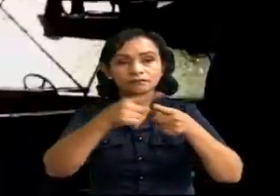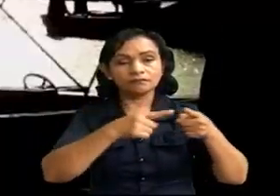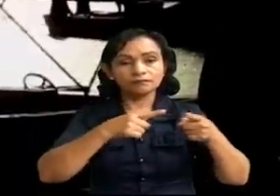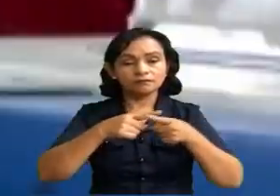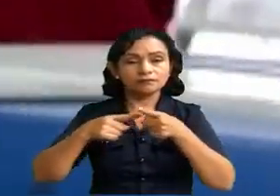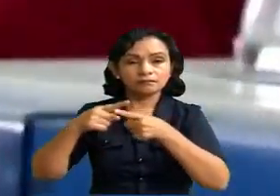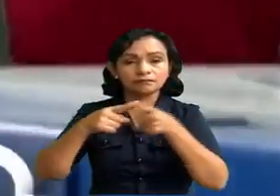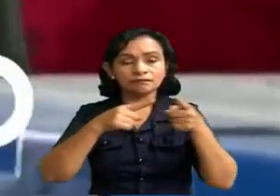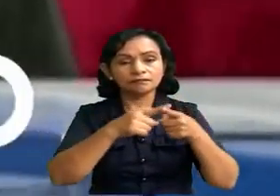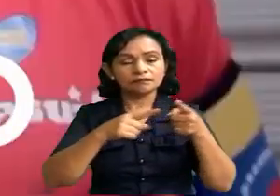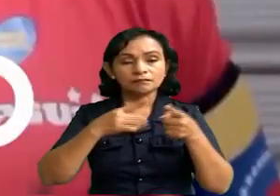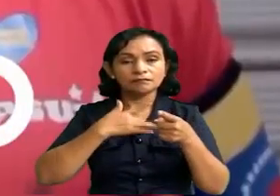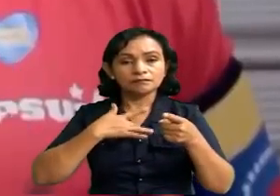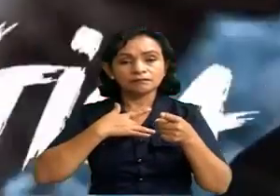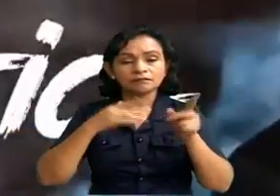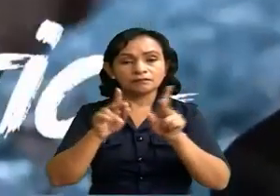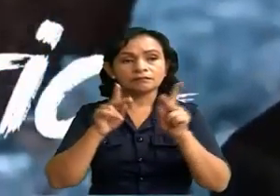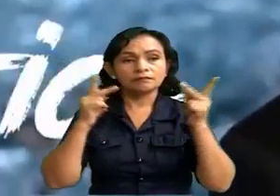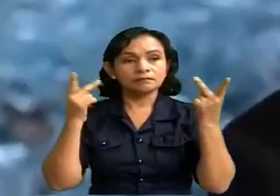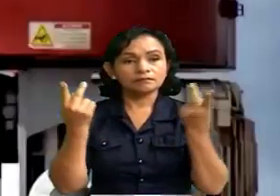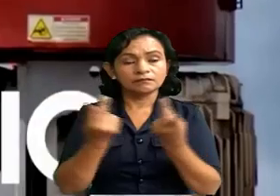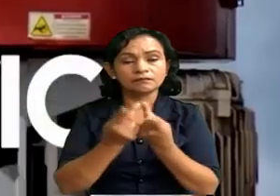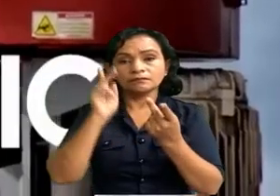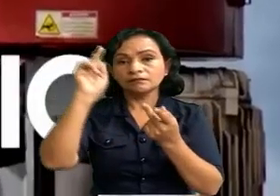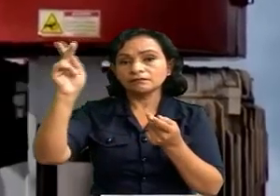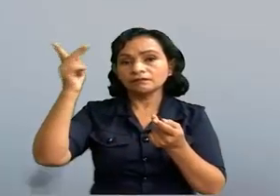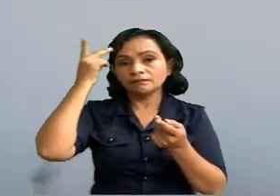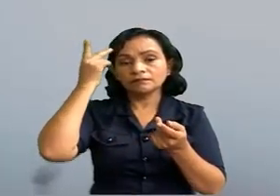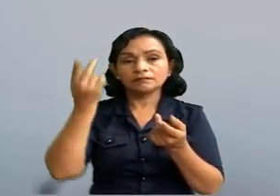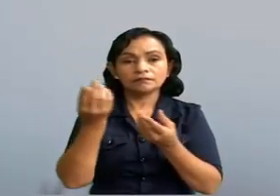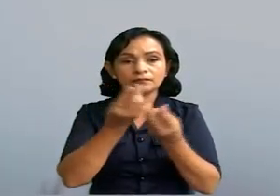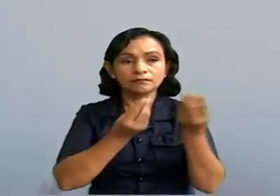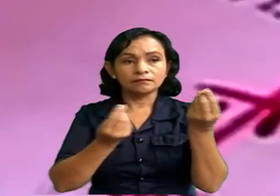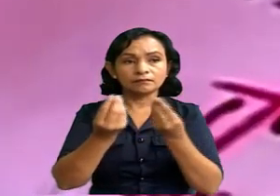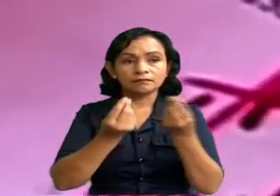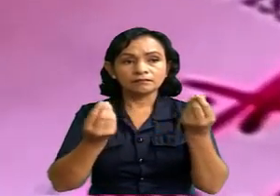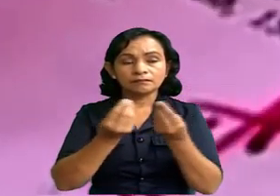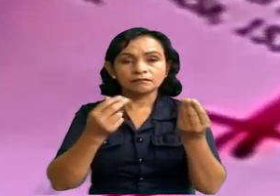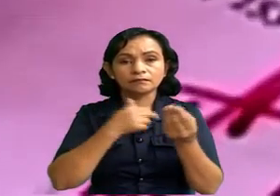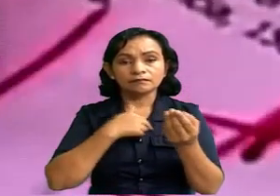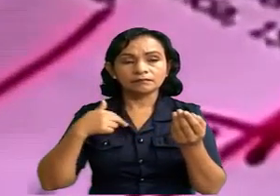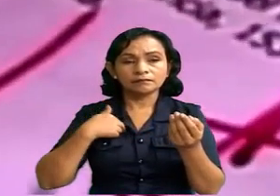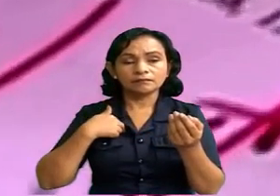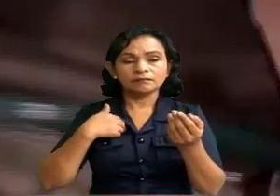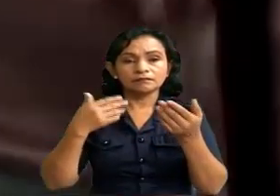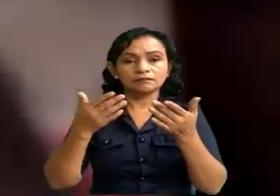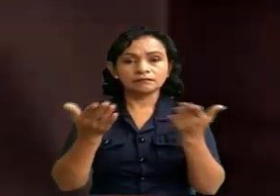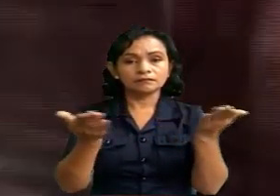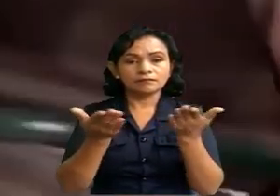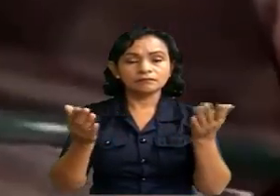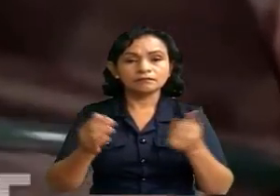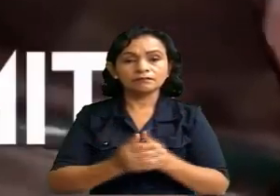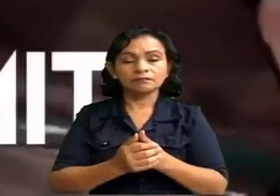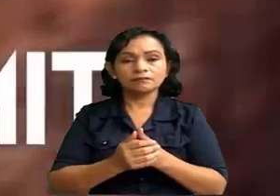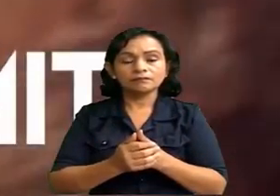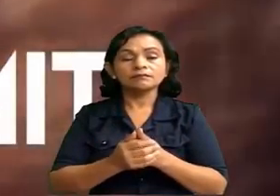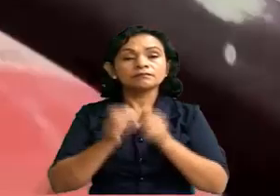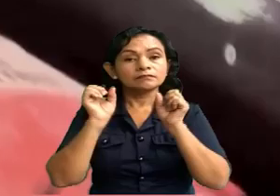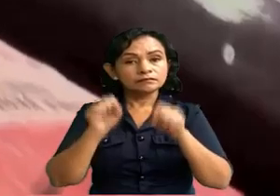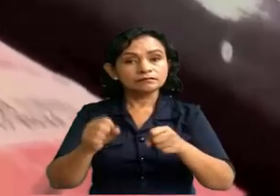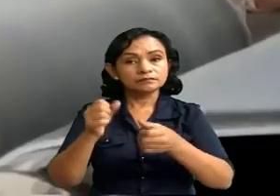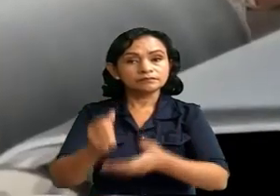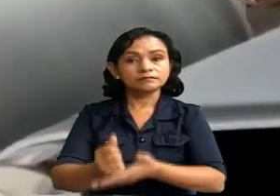las necesidades del pueblo. Una política económica, petrolera y fiscal revolucionaria es lo que nos